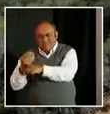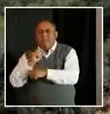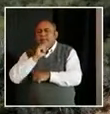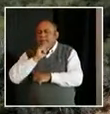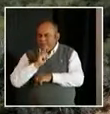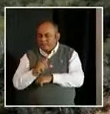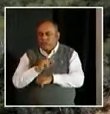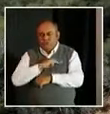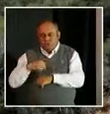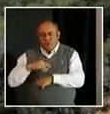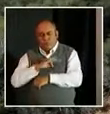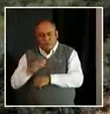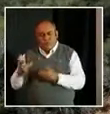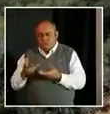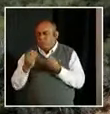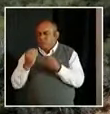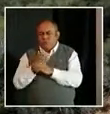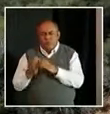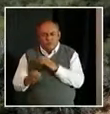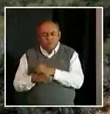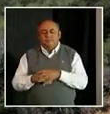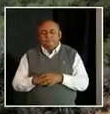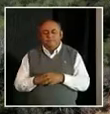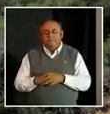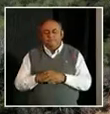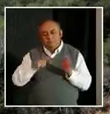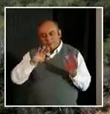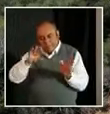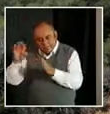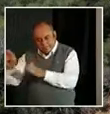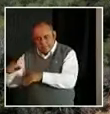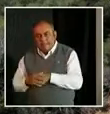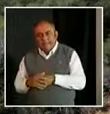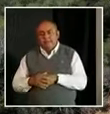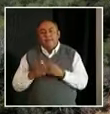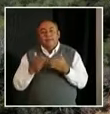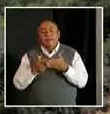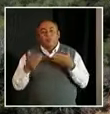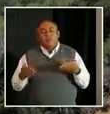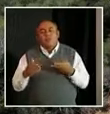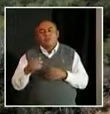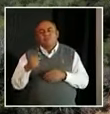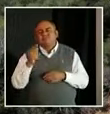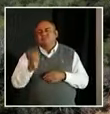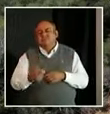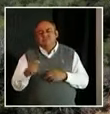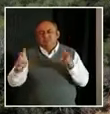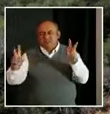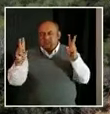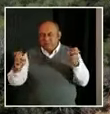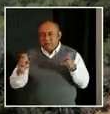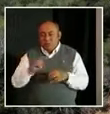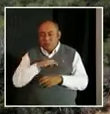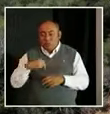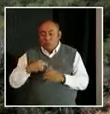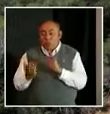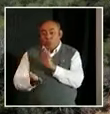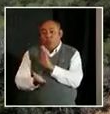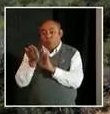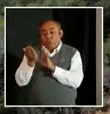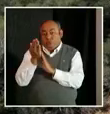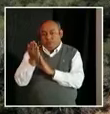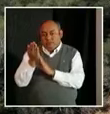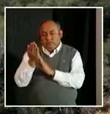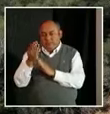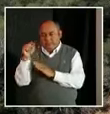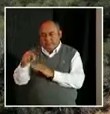Y bien, vamos a pasar ahora al tema de los avances de nuestras dos obras más importantes de este año, que de